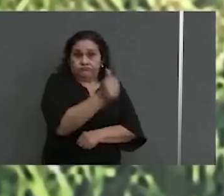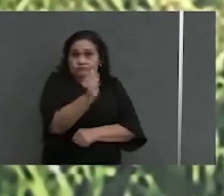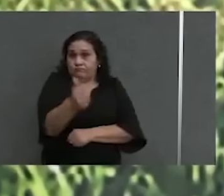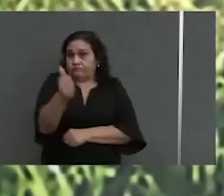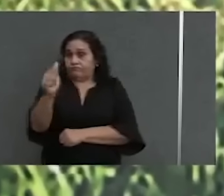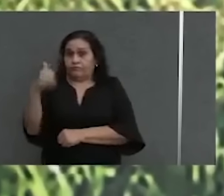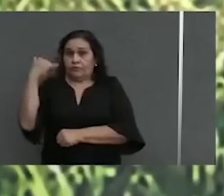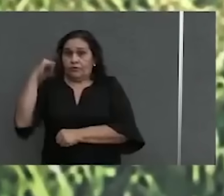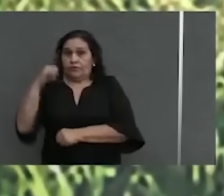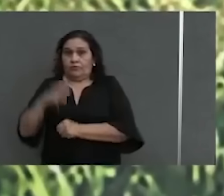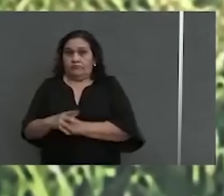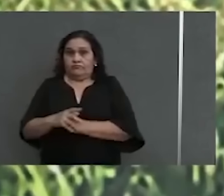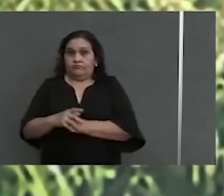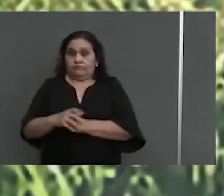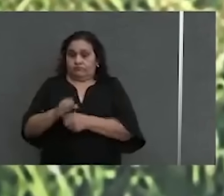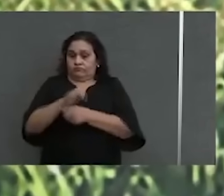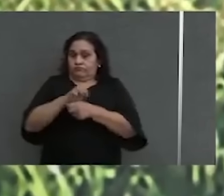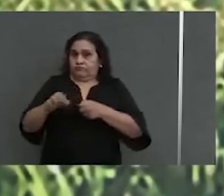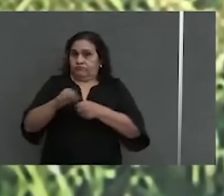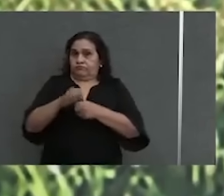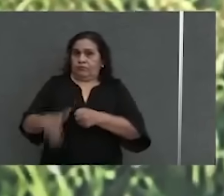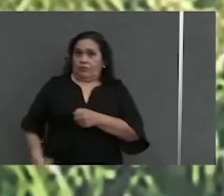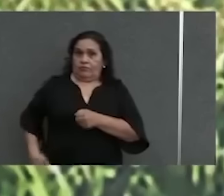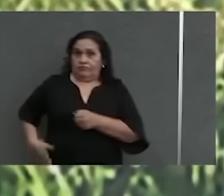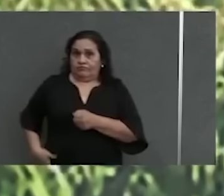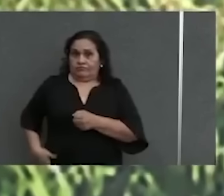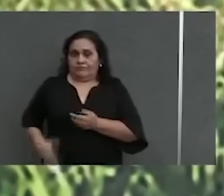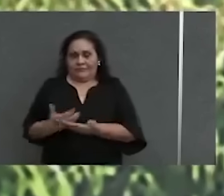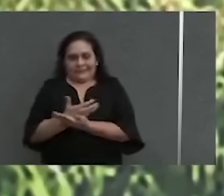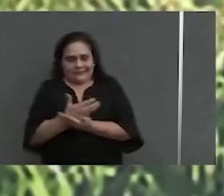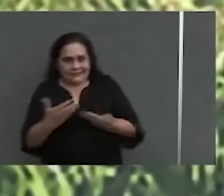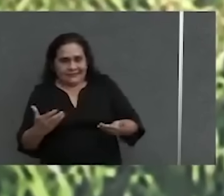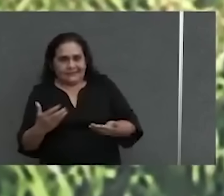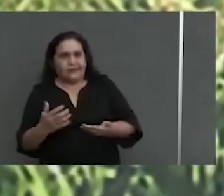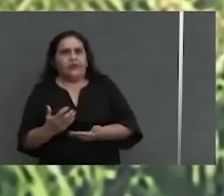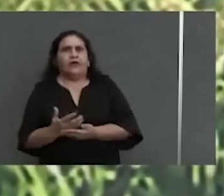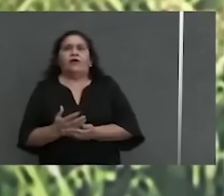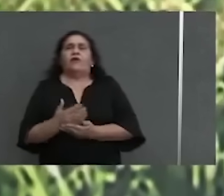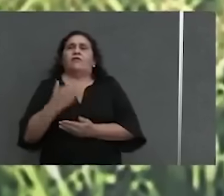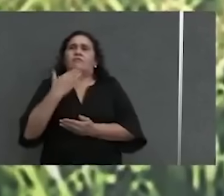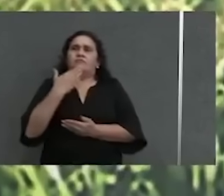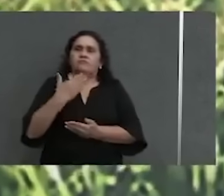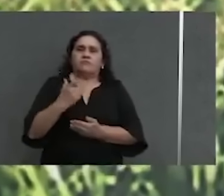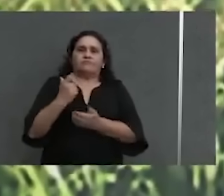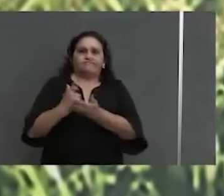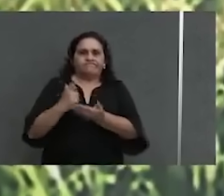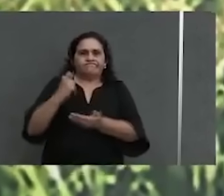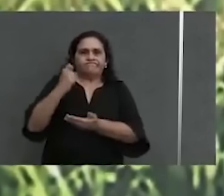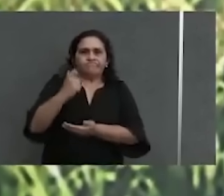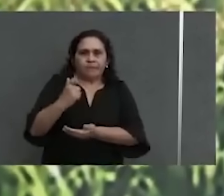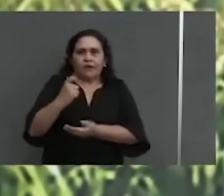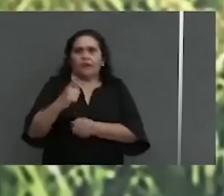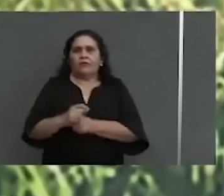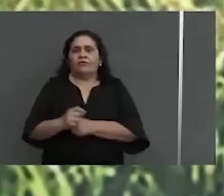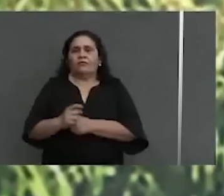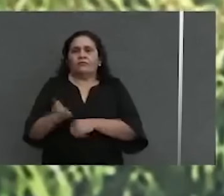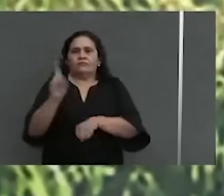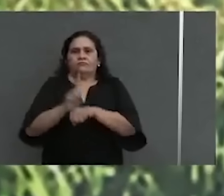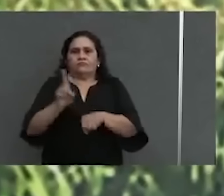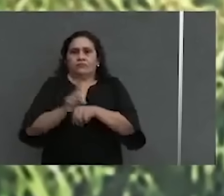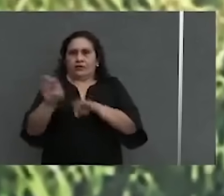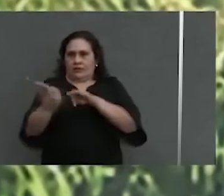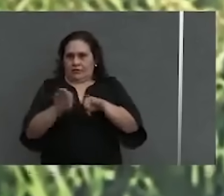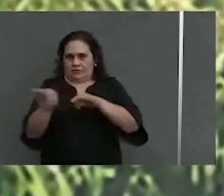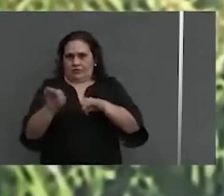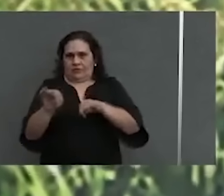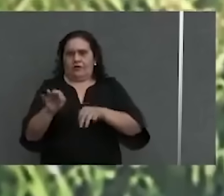yucatecos. Y hoy estamos muy contentos porque hoy tenemos el mayor salario promedio en la historia de Yucatán. Y sí es cierto